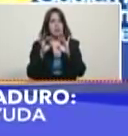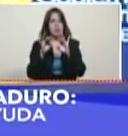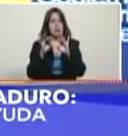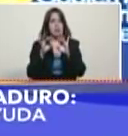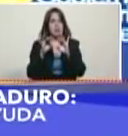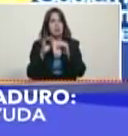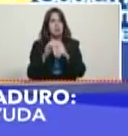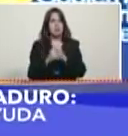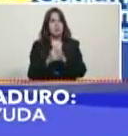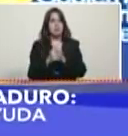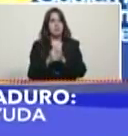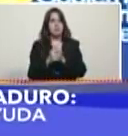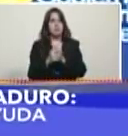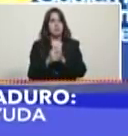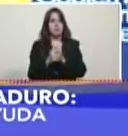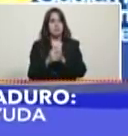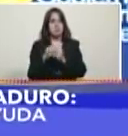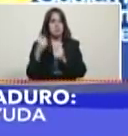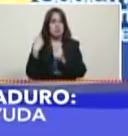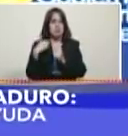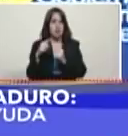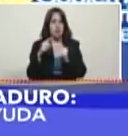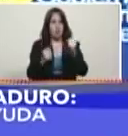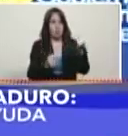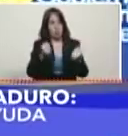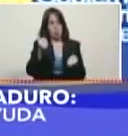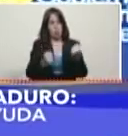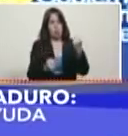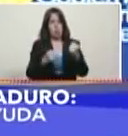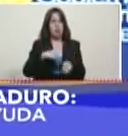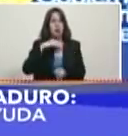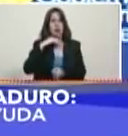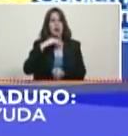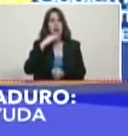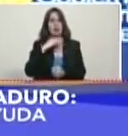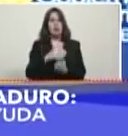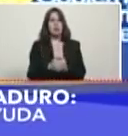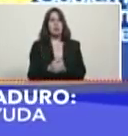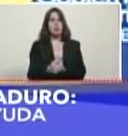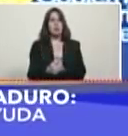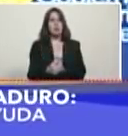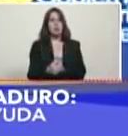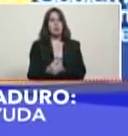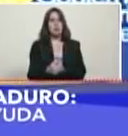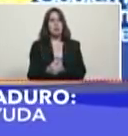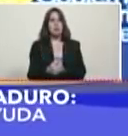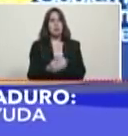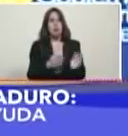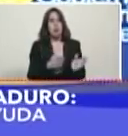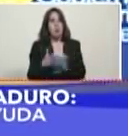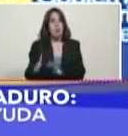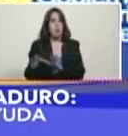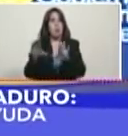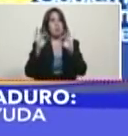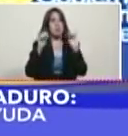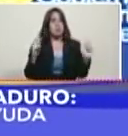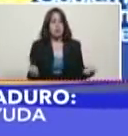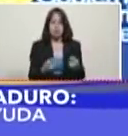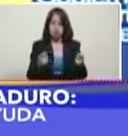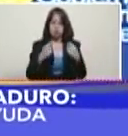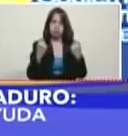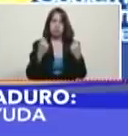modestamente, tenemos unos miles de vehículos por ahí, modestamente, un plan especial de estímulo a